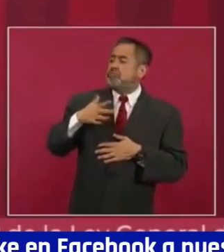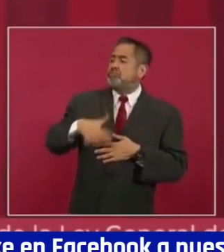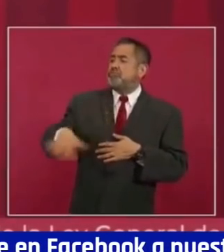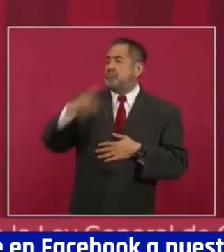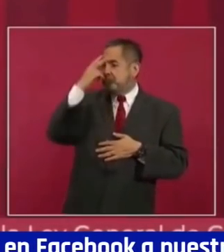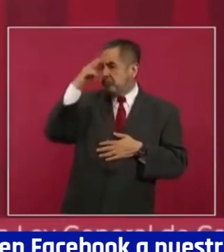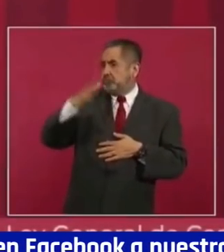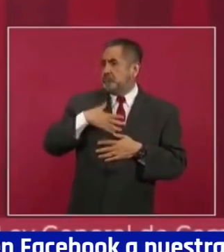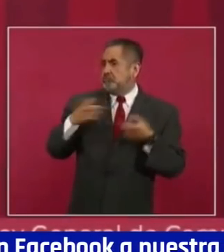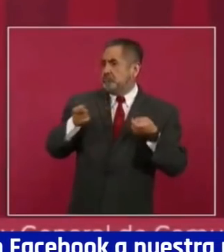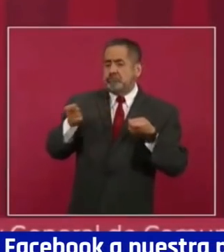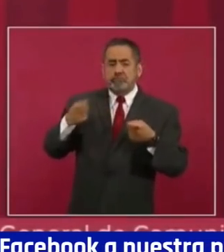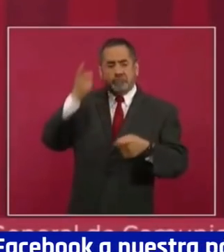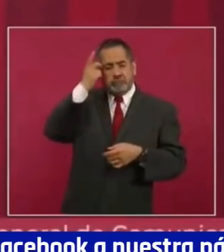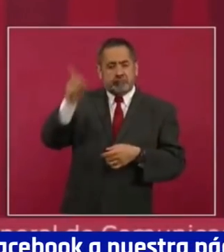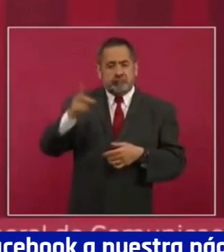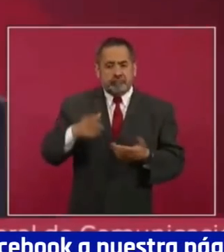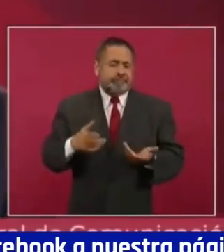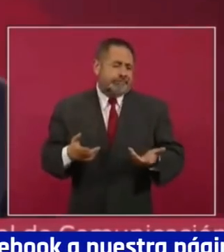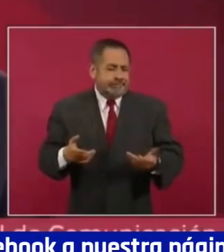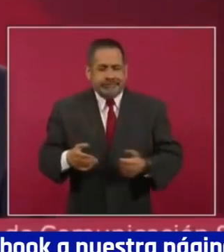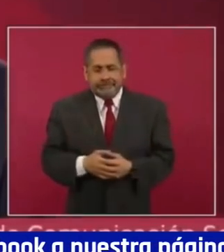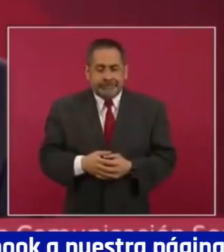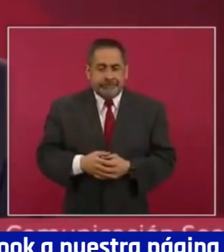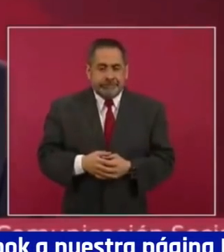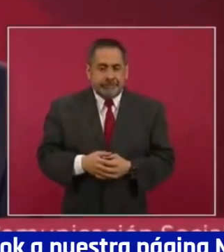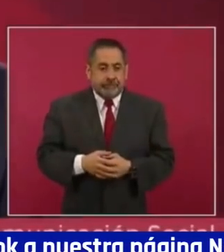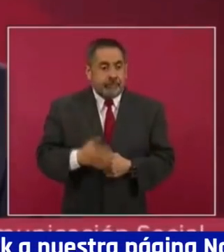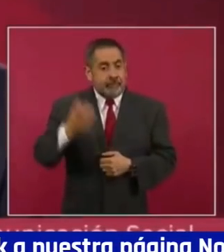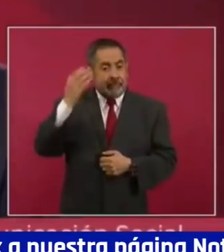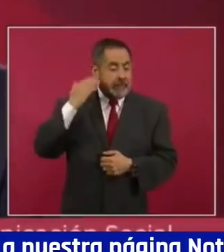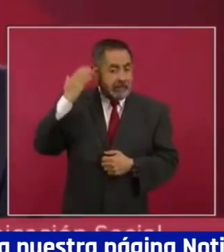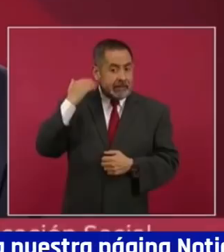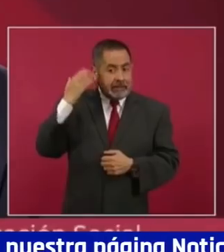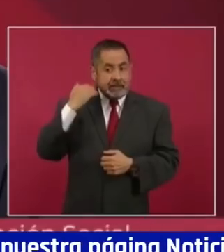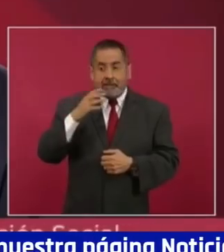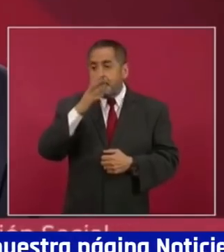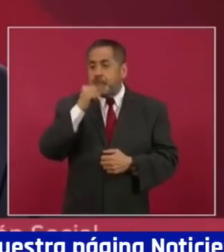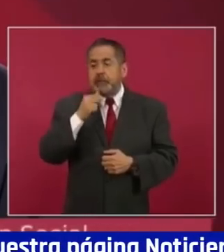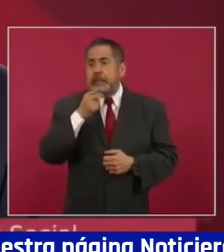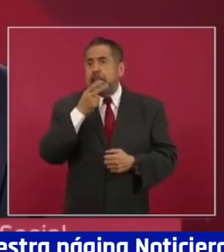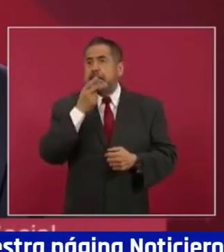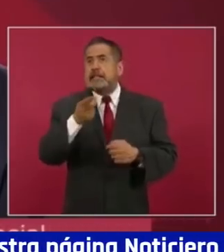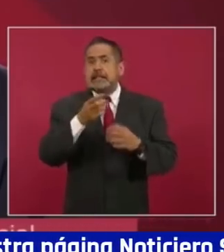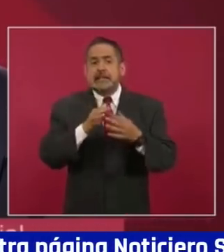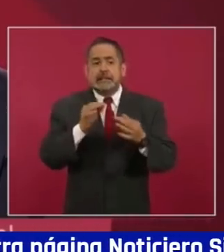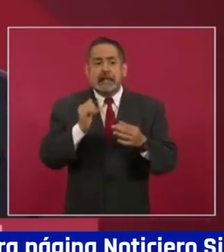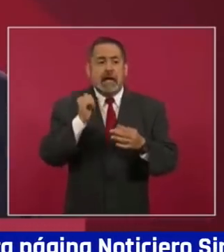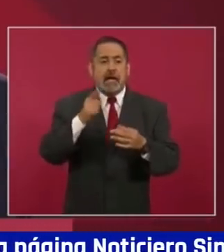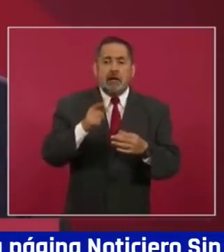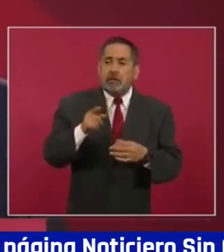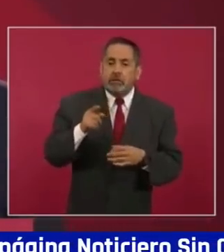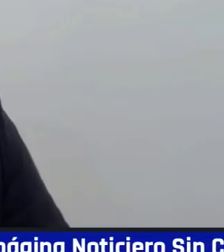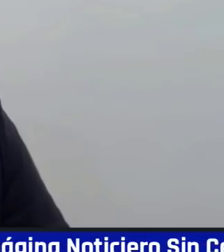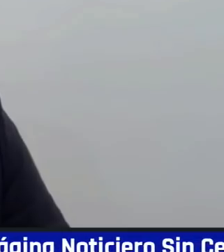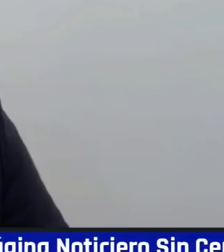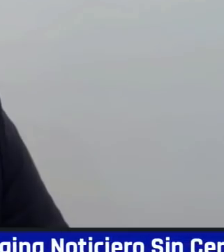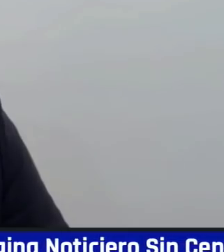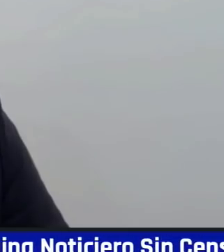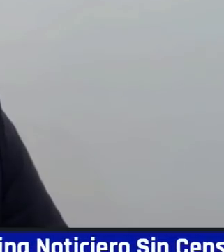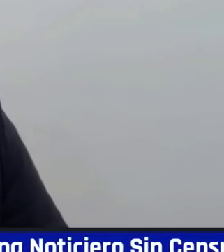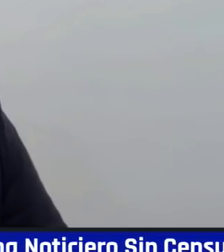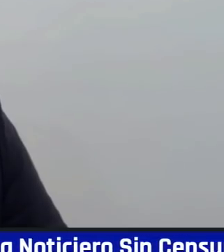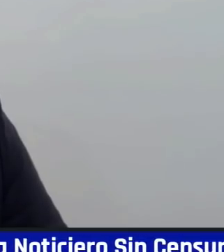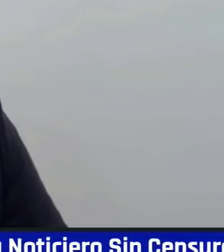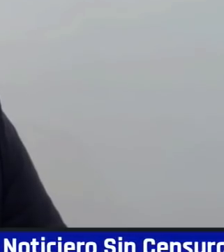que hay por ahí una declaración del presidente para entrarle con don Ricardo Sevilla. El presidente